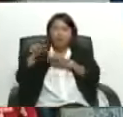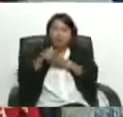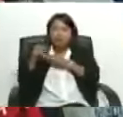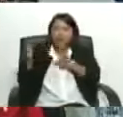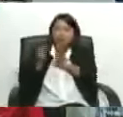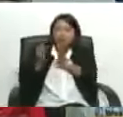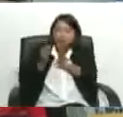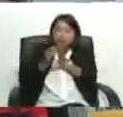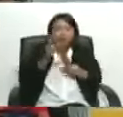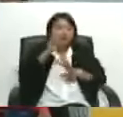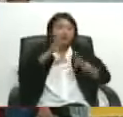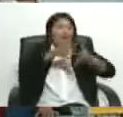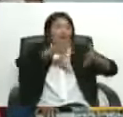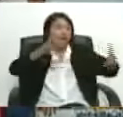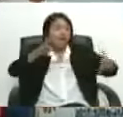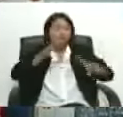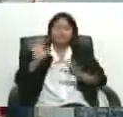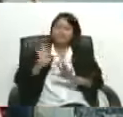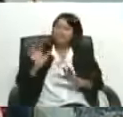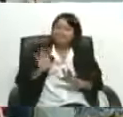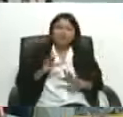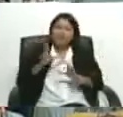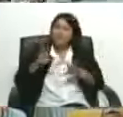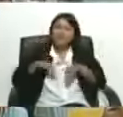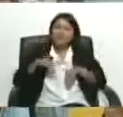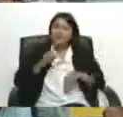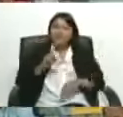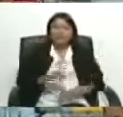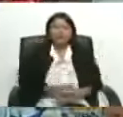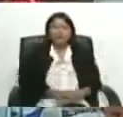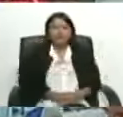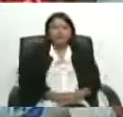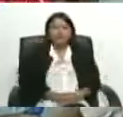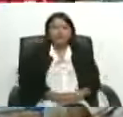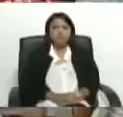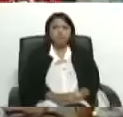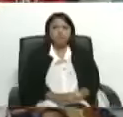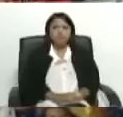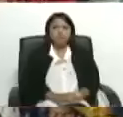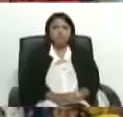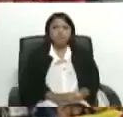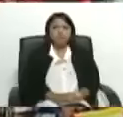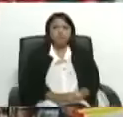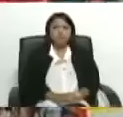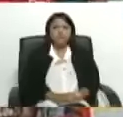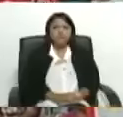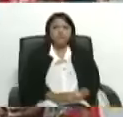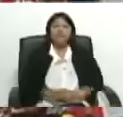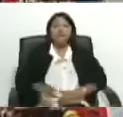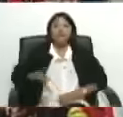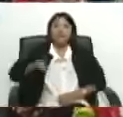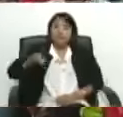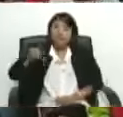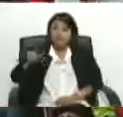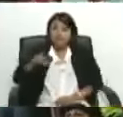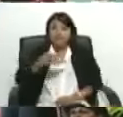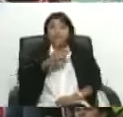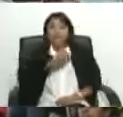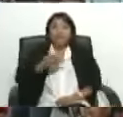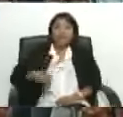No, no. Eso está desechado, ese chantaje. Ahora, el presidente de la Asamblea